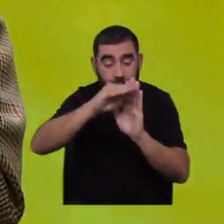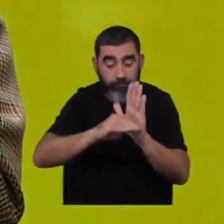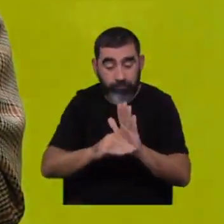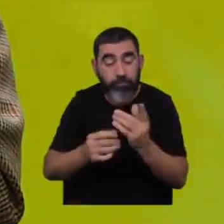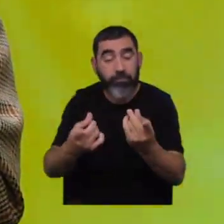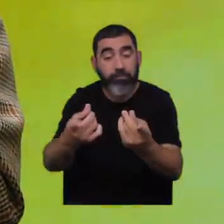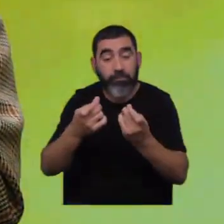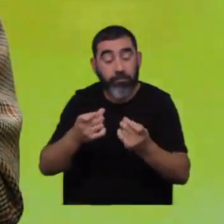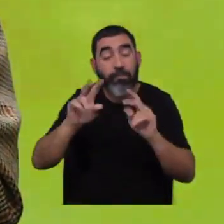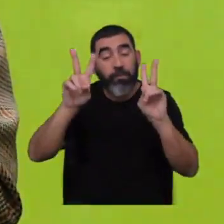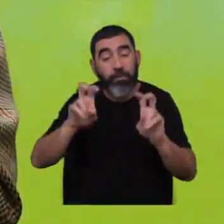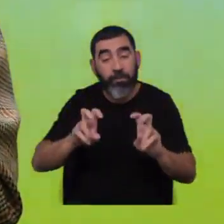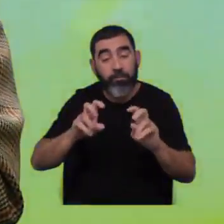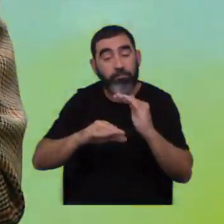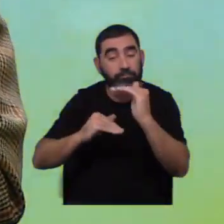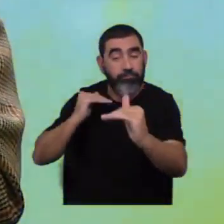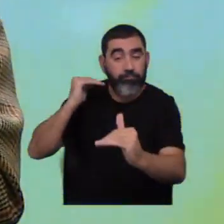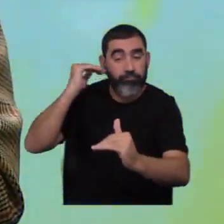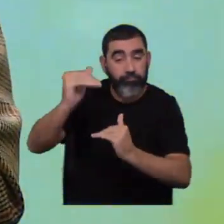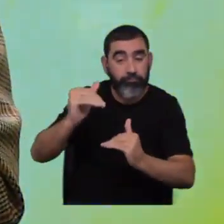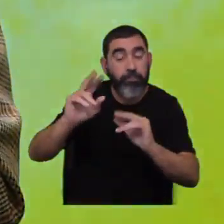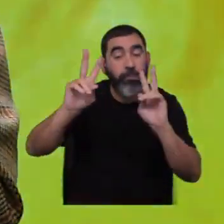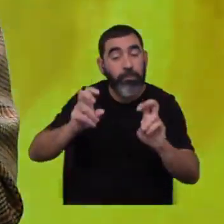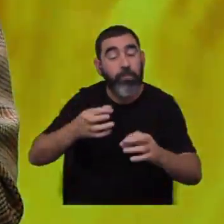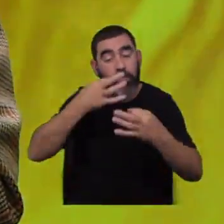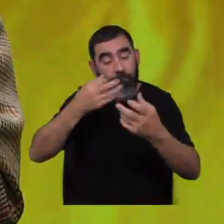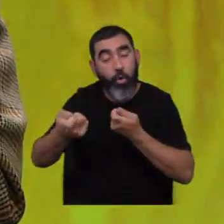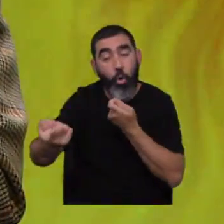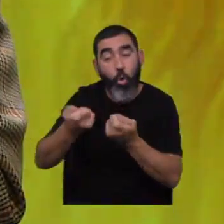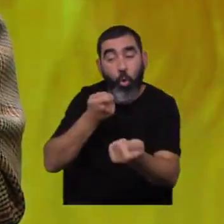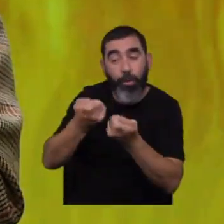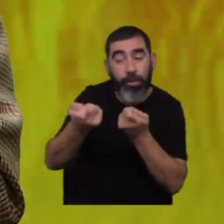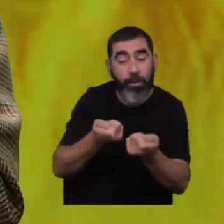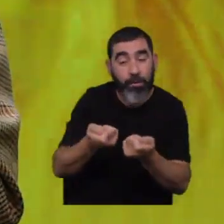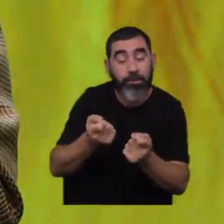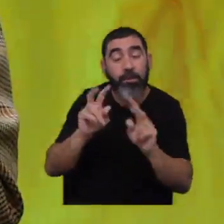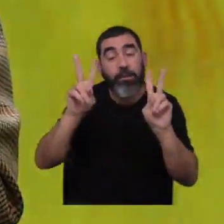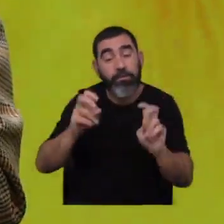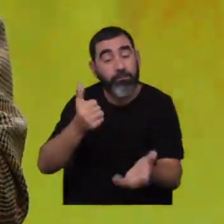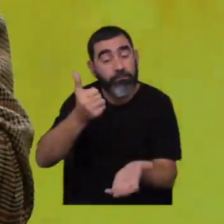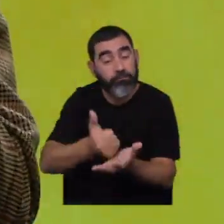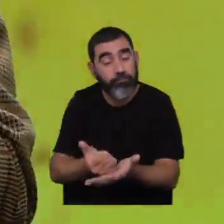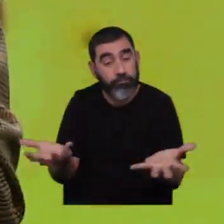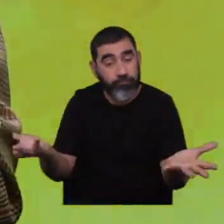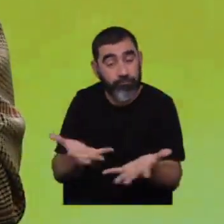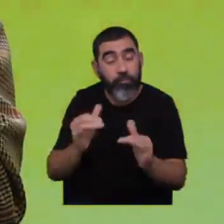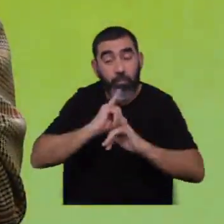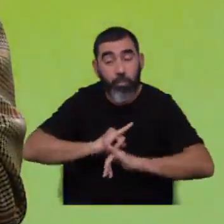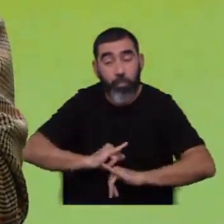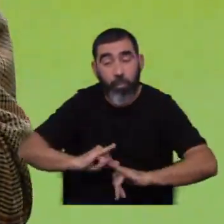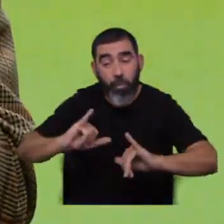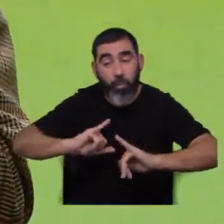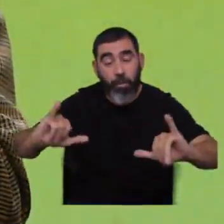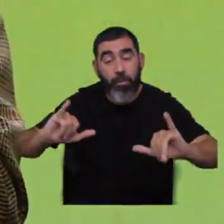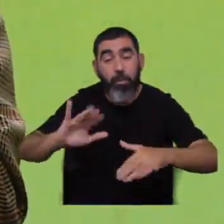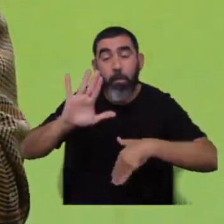necesidad de que el tema se jerarquice, de que el tema tenga una gobernanza, de que el tema esté presente y que promovamos justamente,